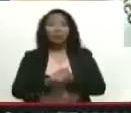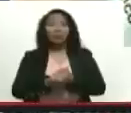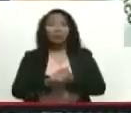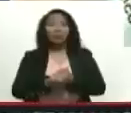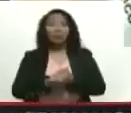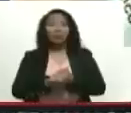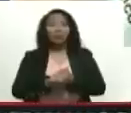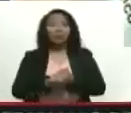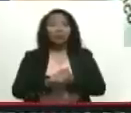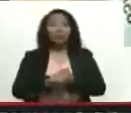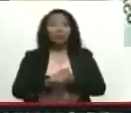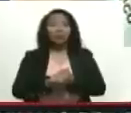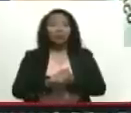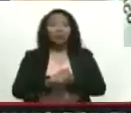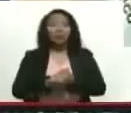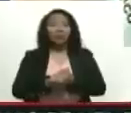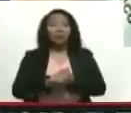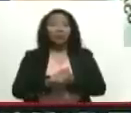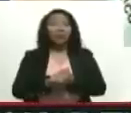ya